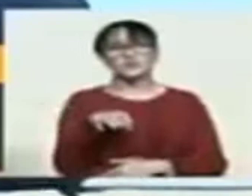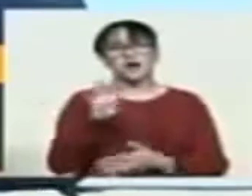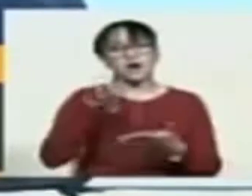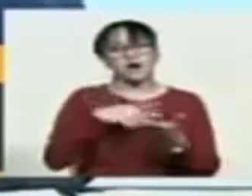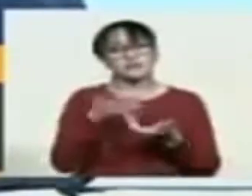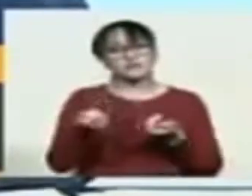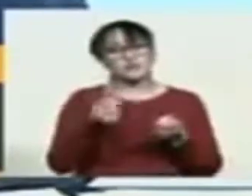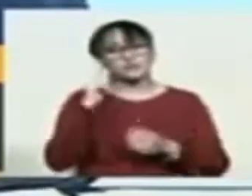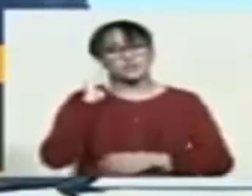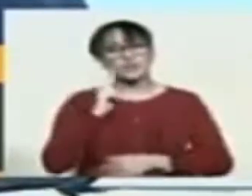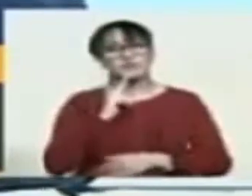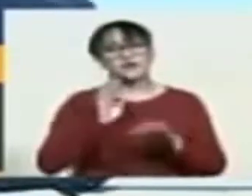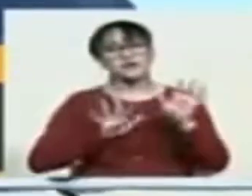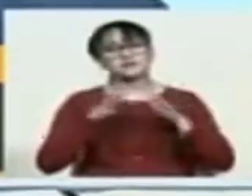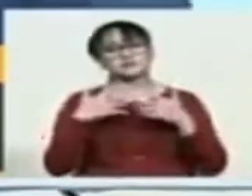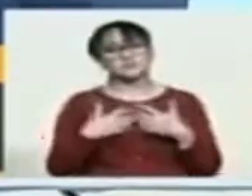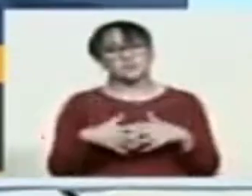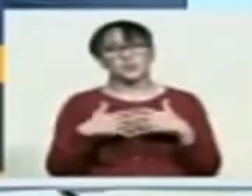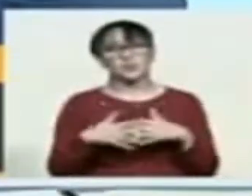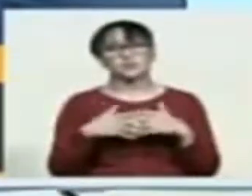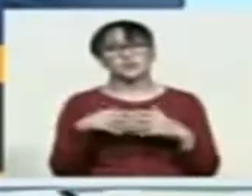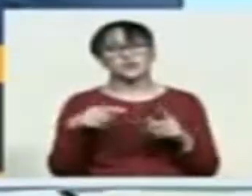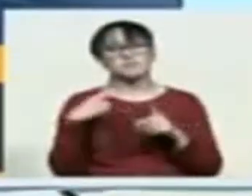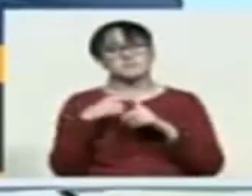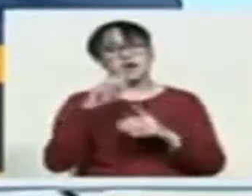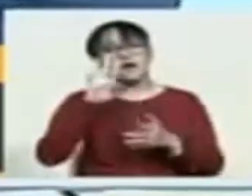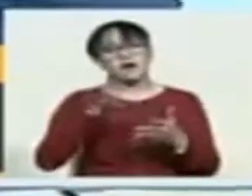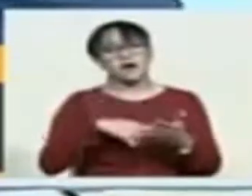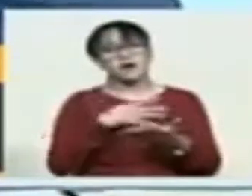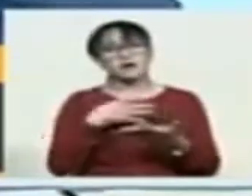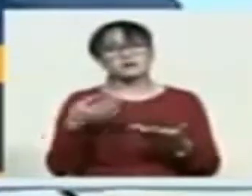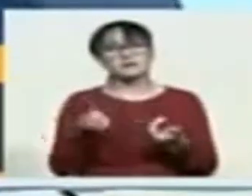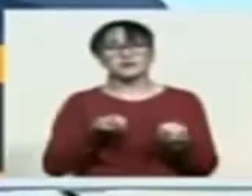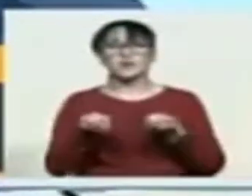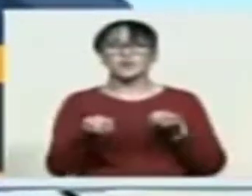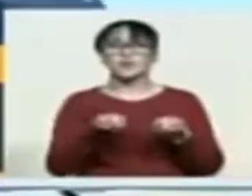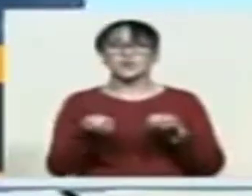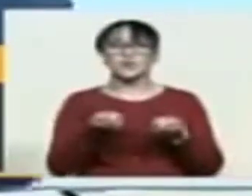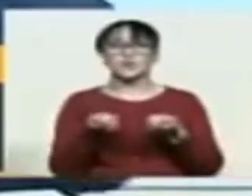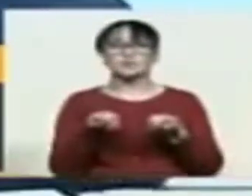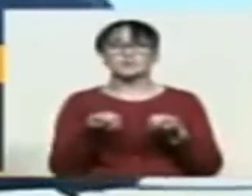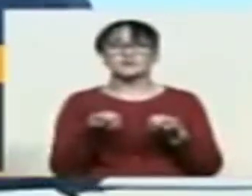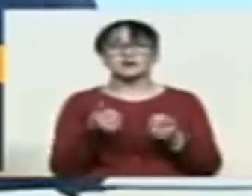económica bolivariana, los 15 motores y la agenda económica que vaya a las regiones.